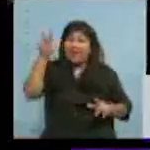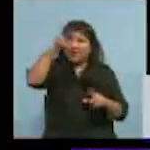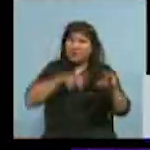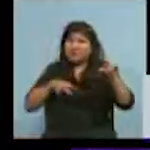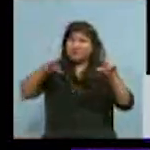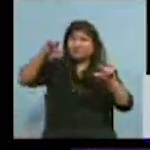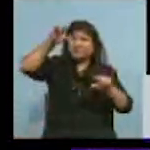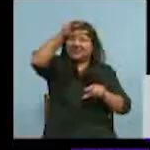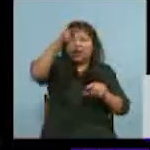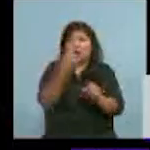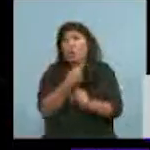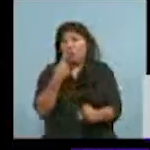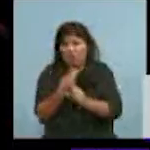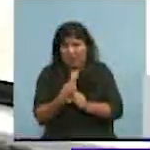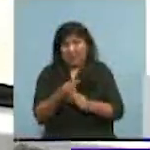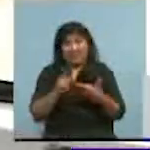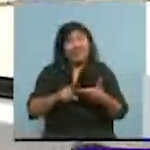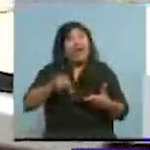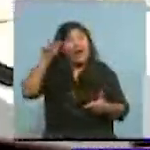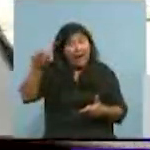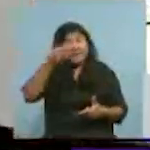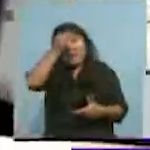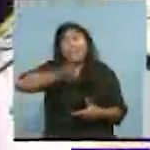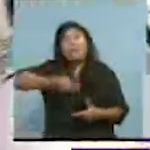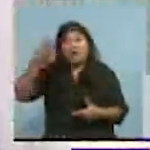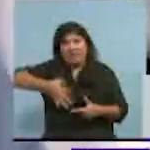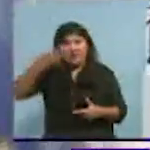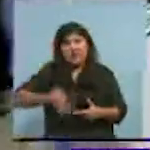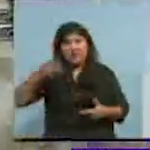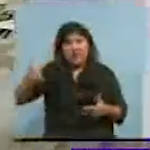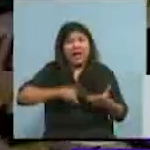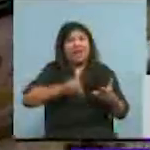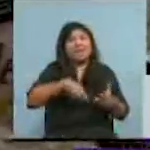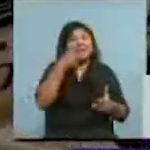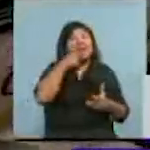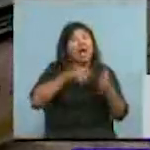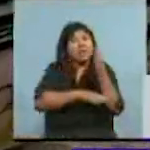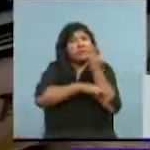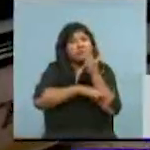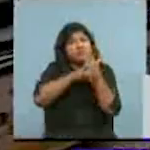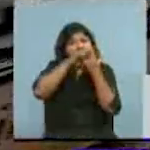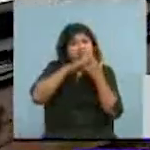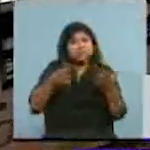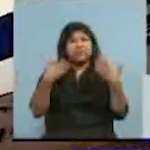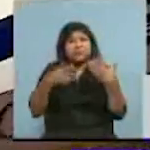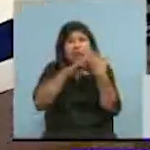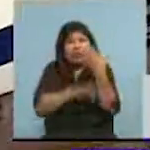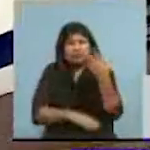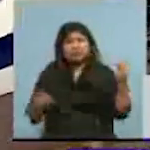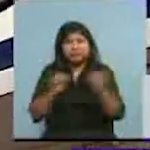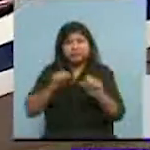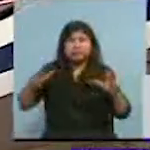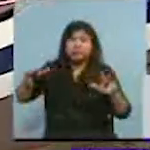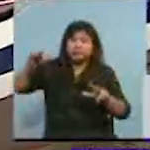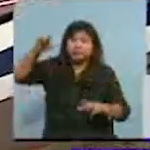Jujuy y a elevadas temperaturas. La verdad que esto es muy importante, se necesitaba desde hace mucho tiempo, tal vez no se podía hacer porque no